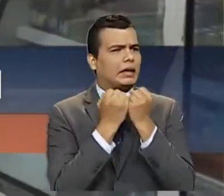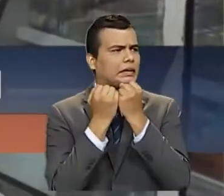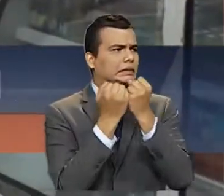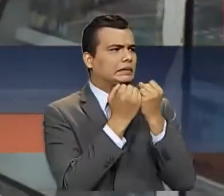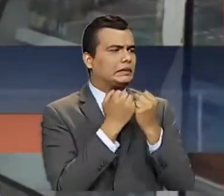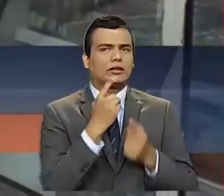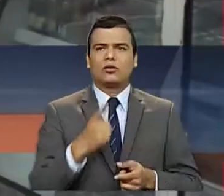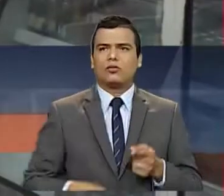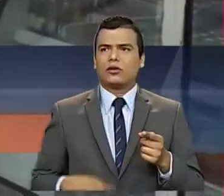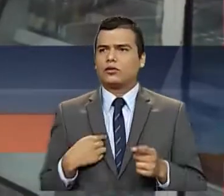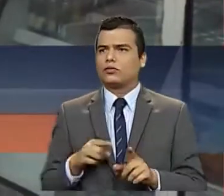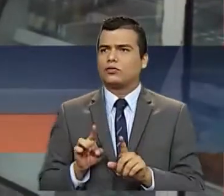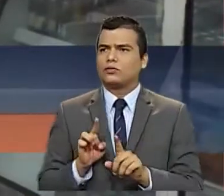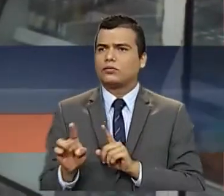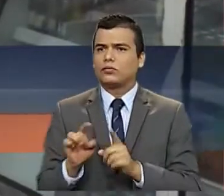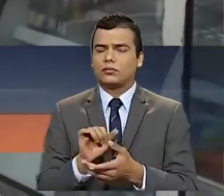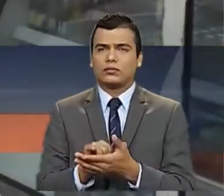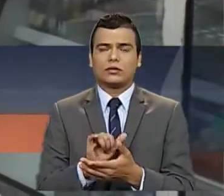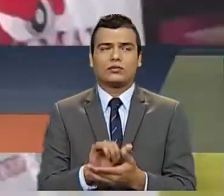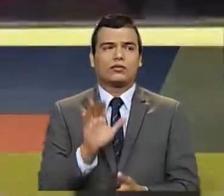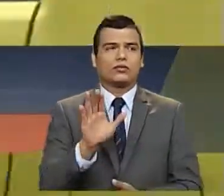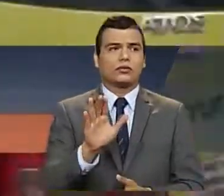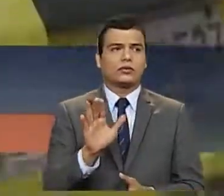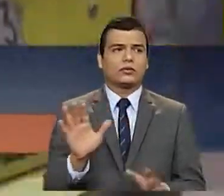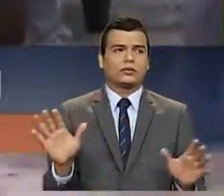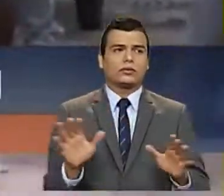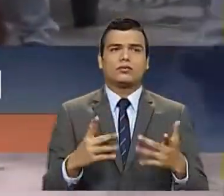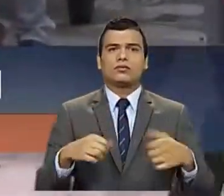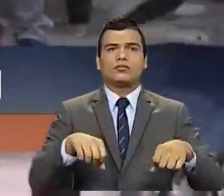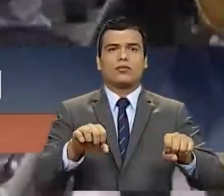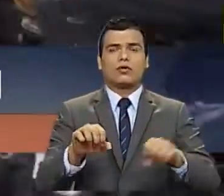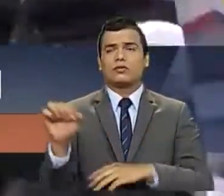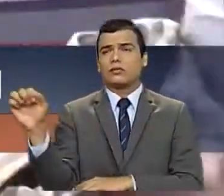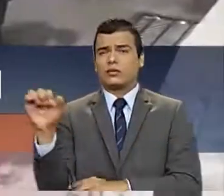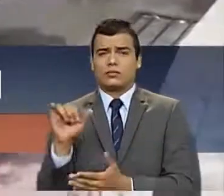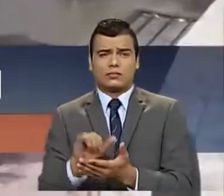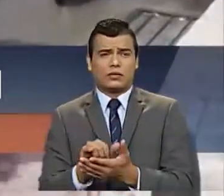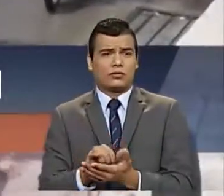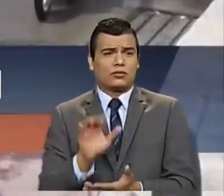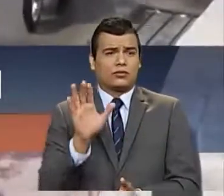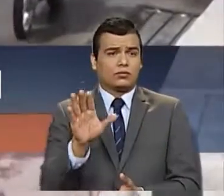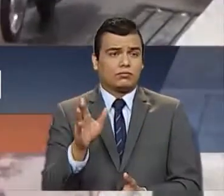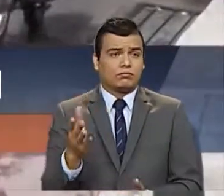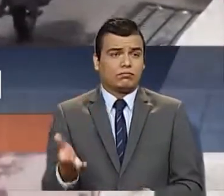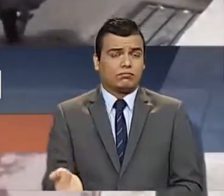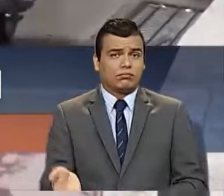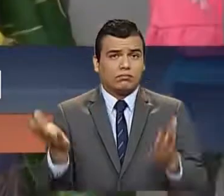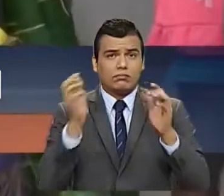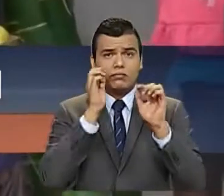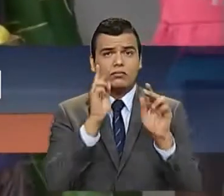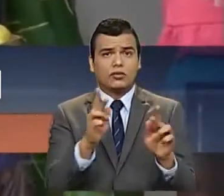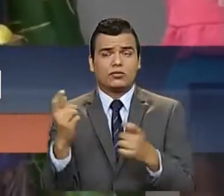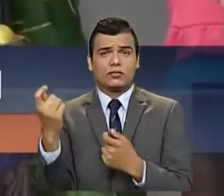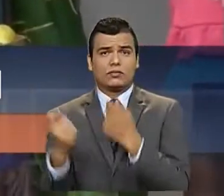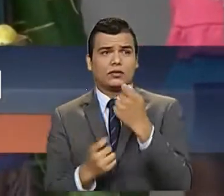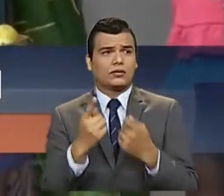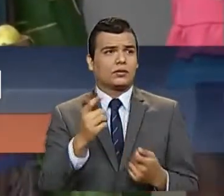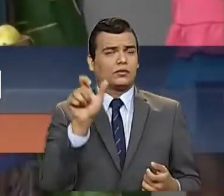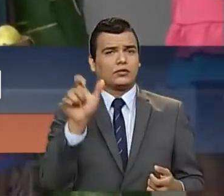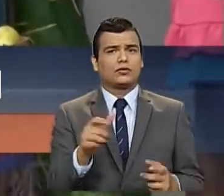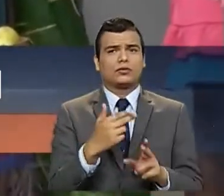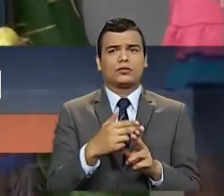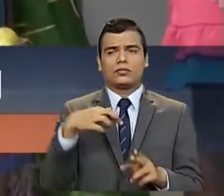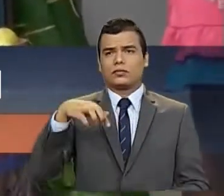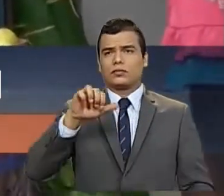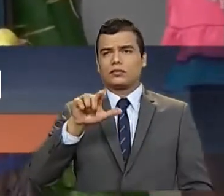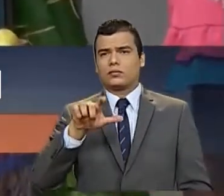Sí, mira, se observan motos, ya en este momento se observan, y vendedores ambulantes. Norberto Palacios lleva